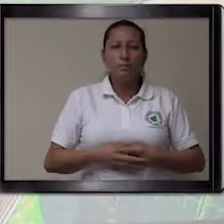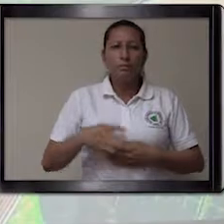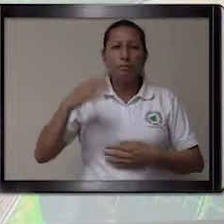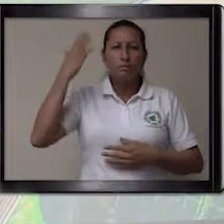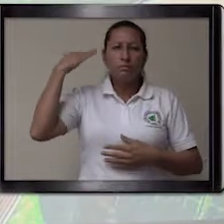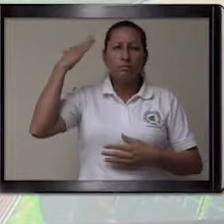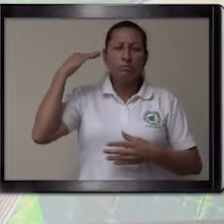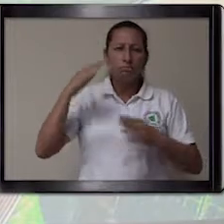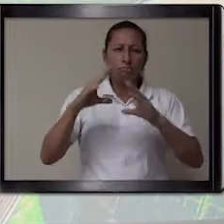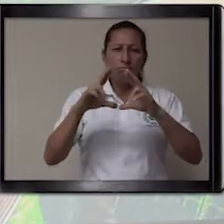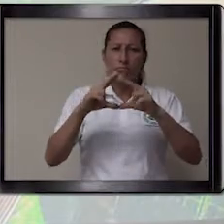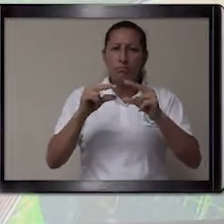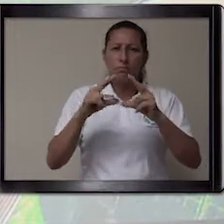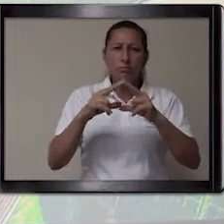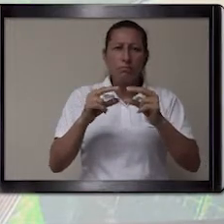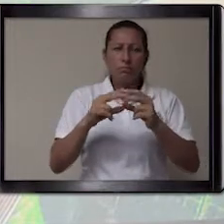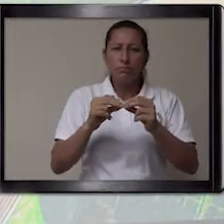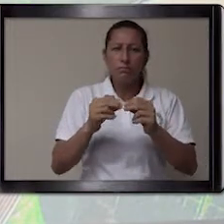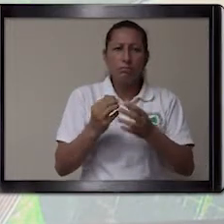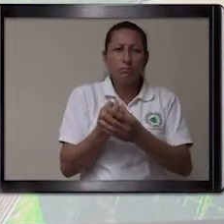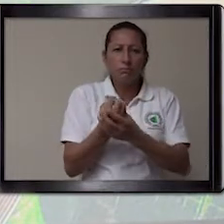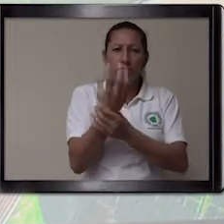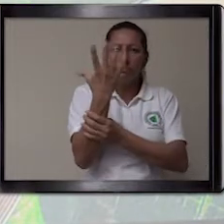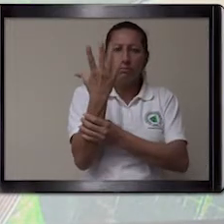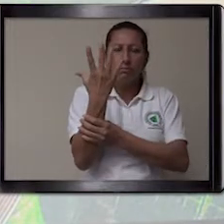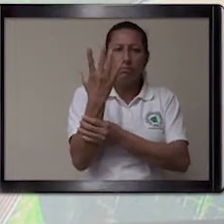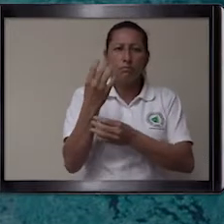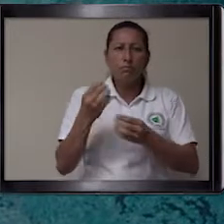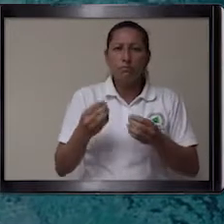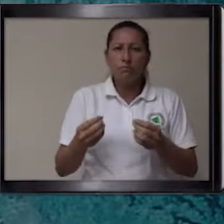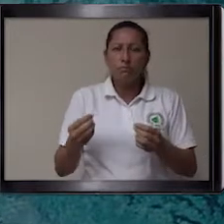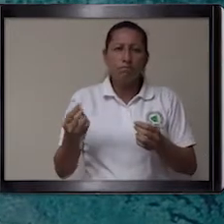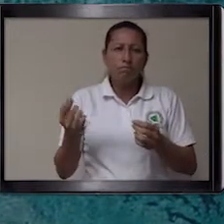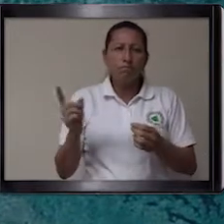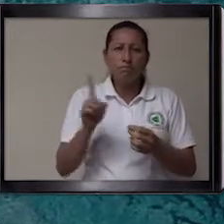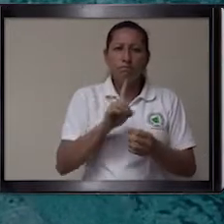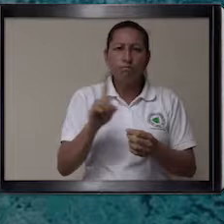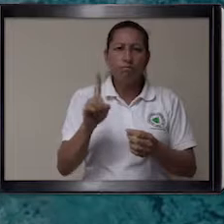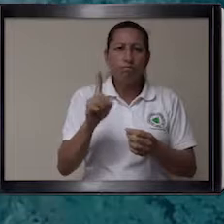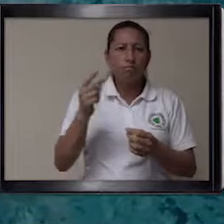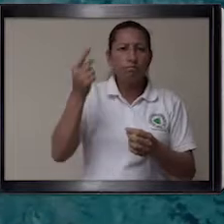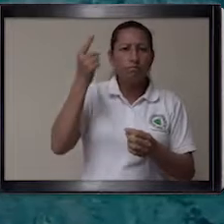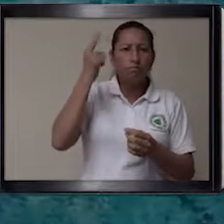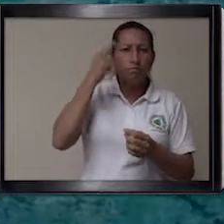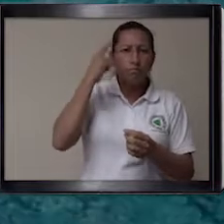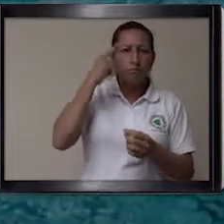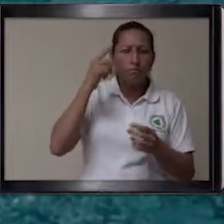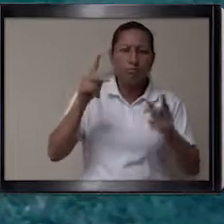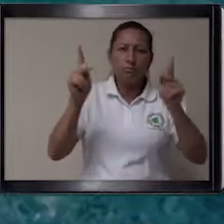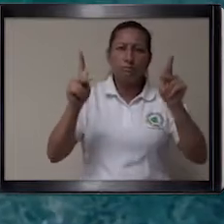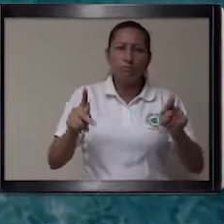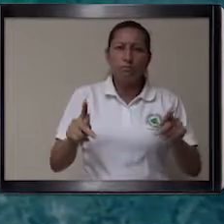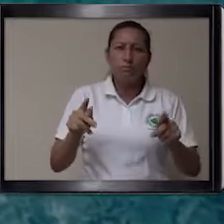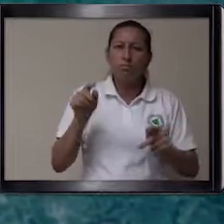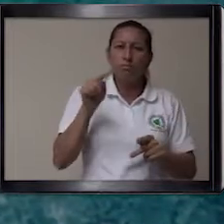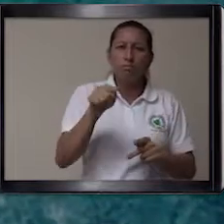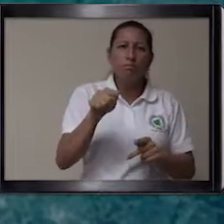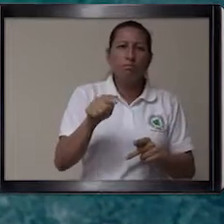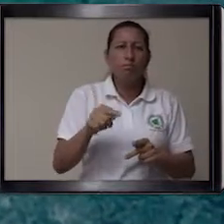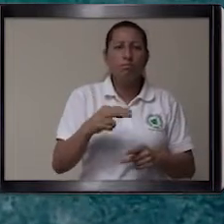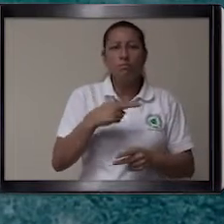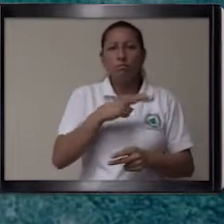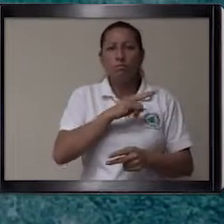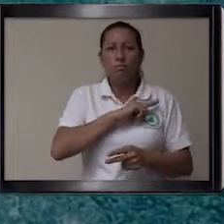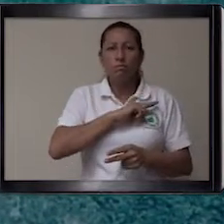Realmente en Nicaragua, pues eso ha sido, el deslizamiento ha sido el fenómeno volcánico indirecto, o sea, porque no es directo a una actividad volcánica, sino que es de